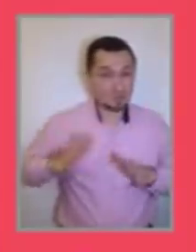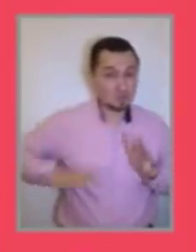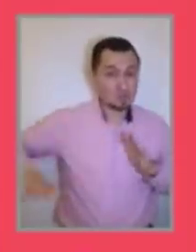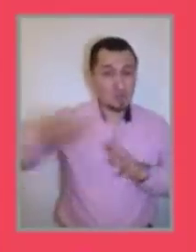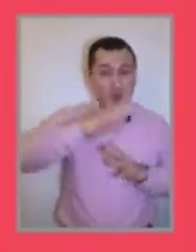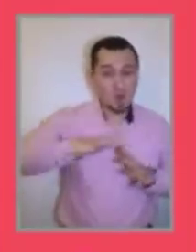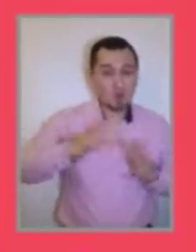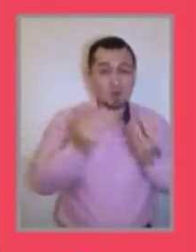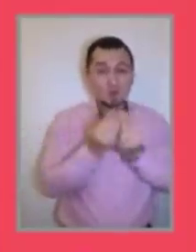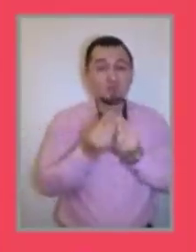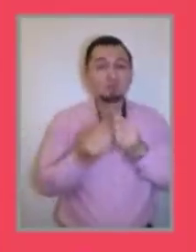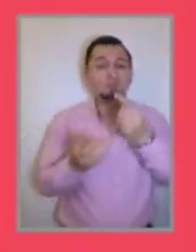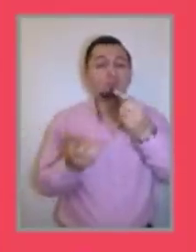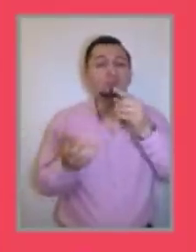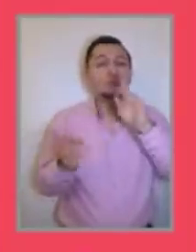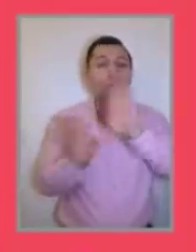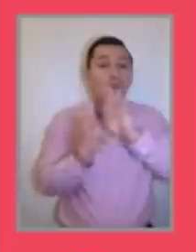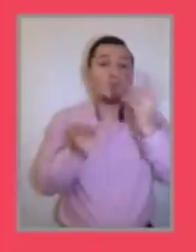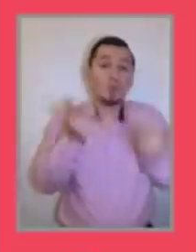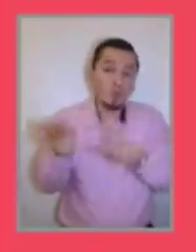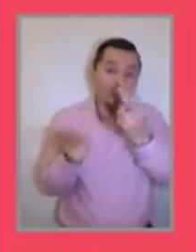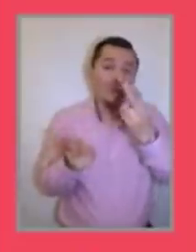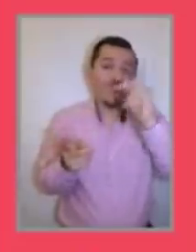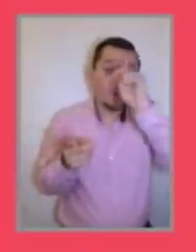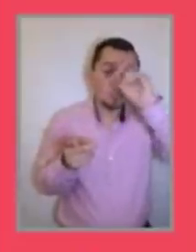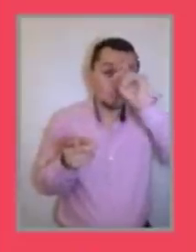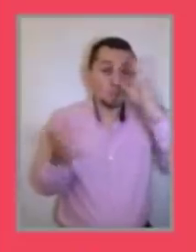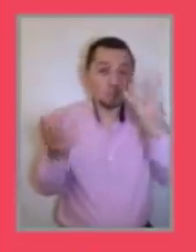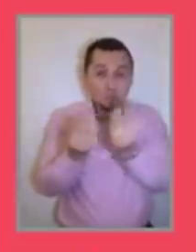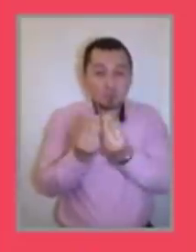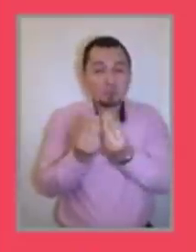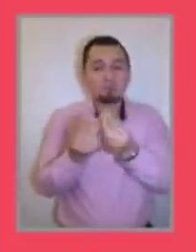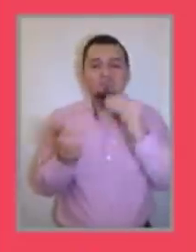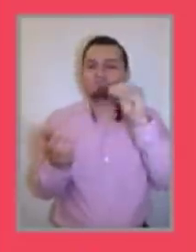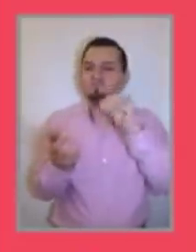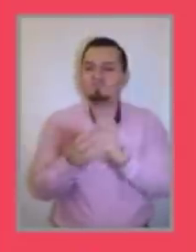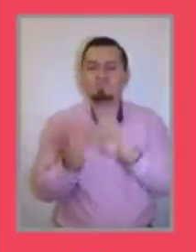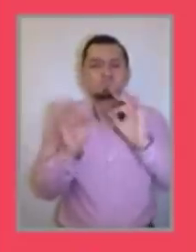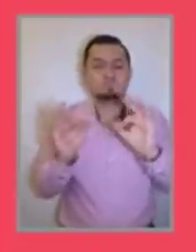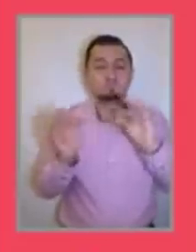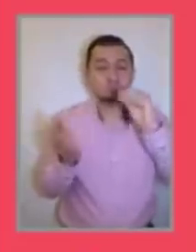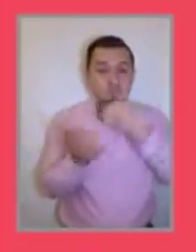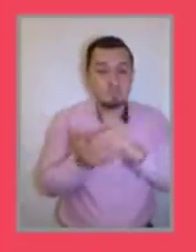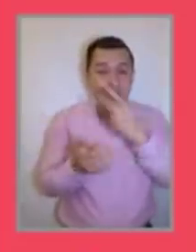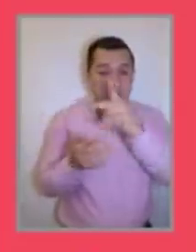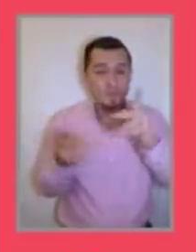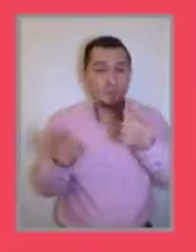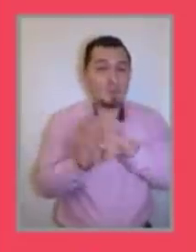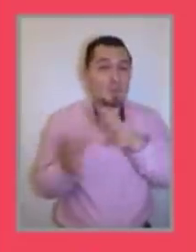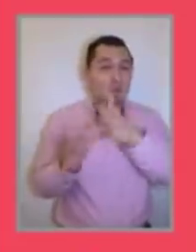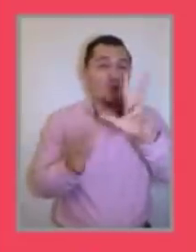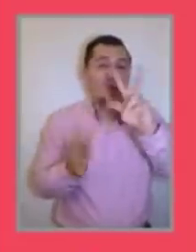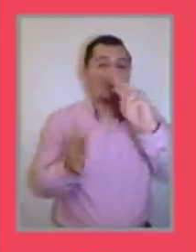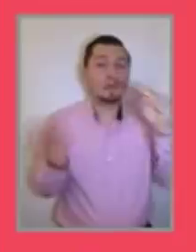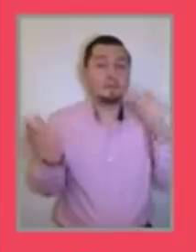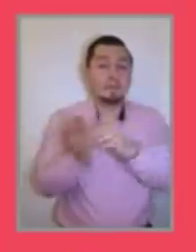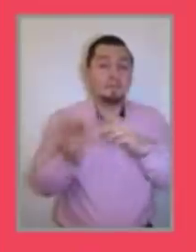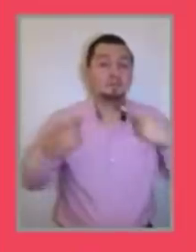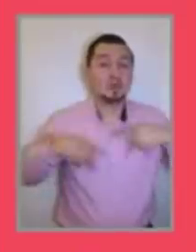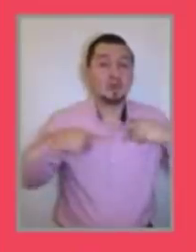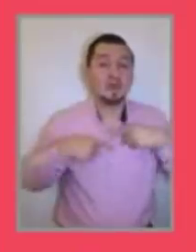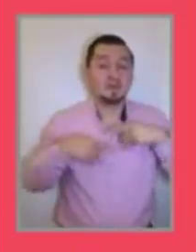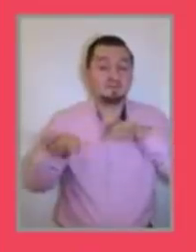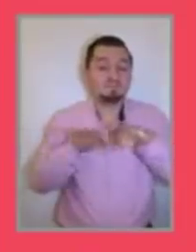tener que ir a una consulta porque primero está este primer filtro. Hay que recordar que la planta docente es de alrededor de 80,000 personas